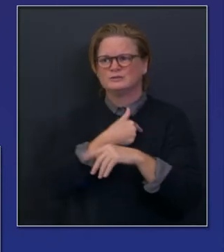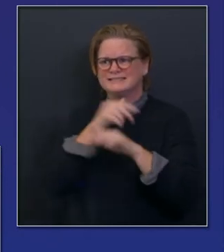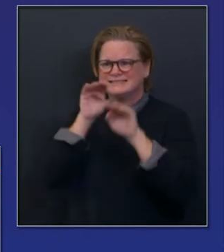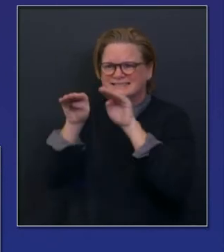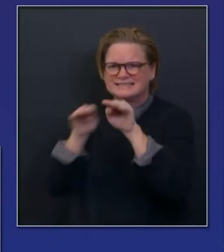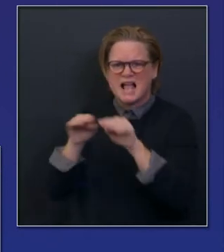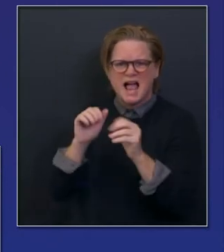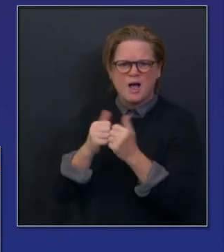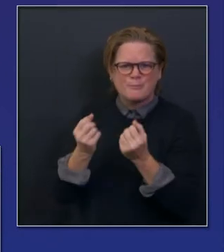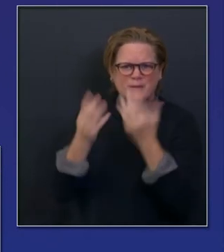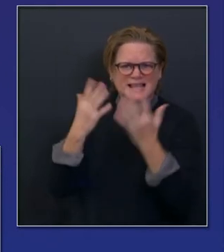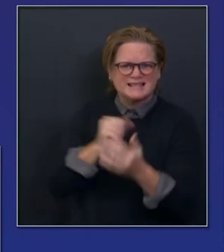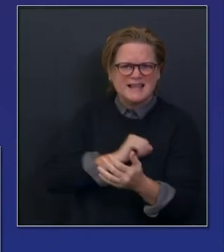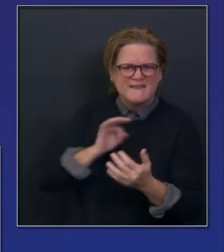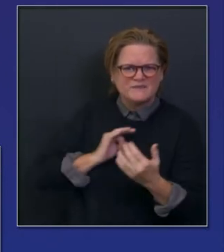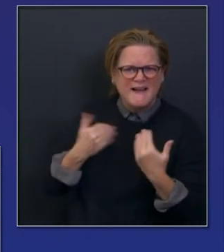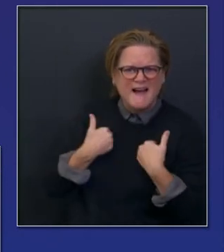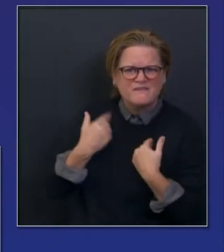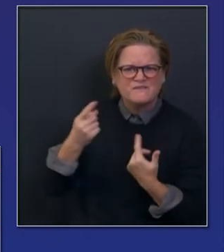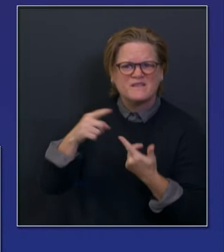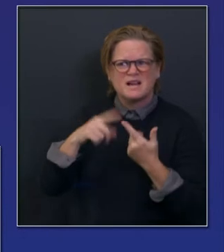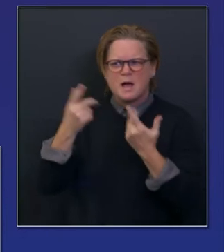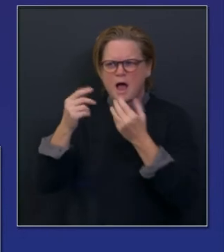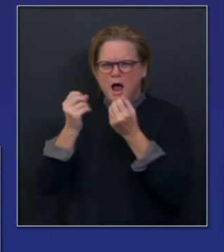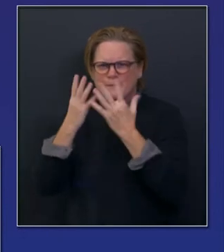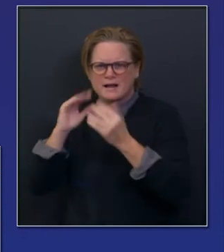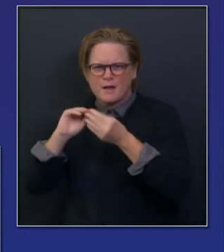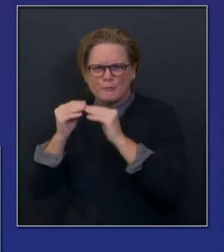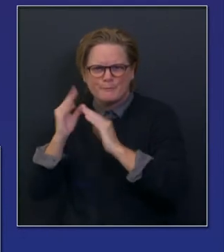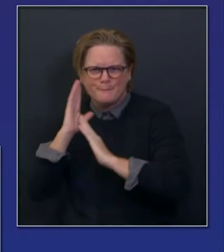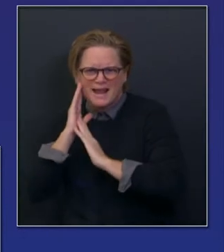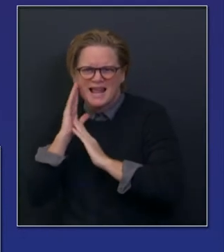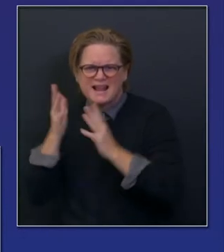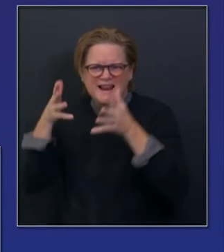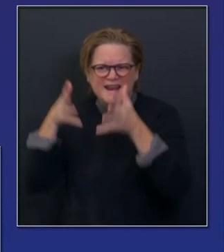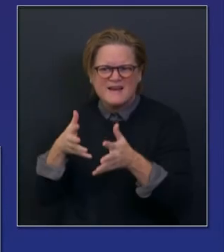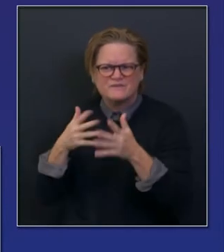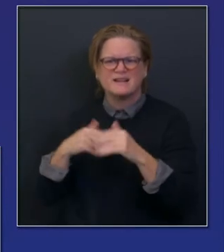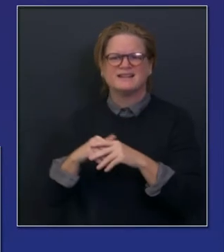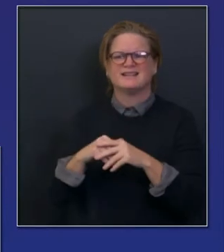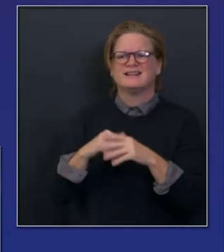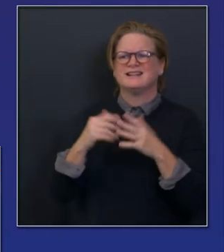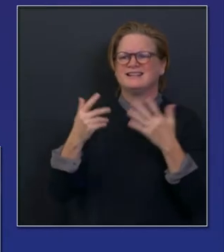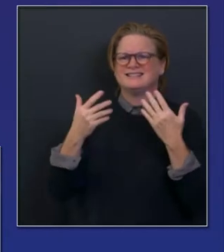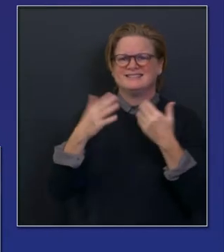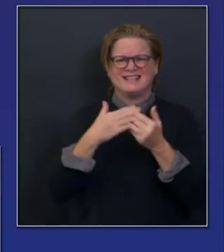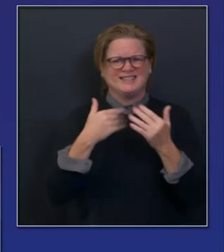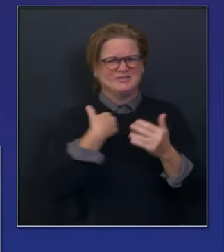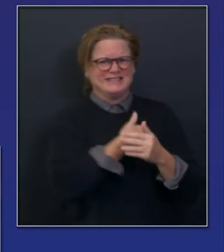de los sistemas, en los planes de salud, con apoyo del Estado también. Yo acabo de